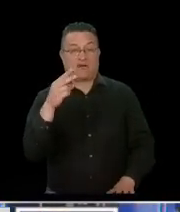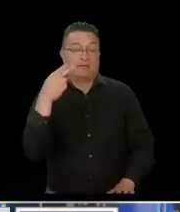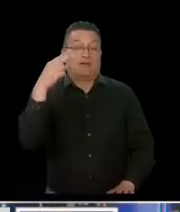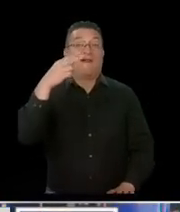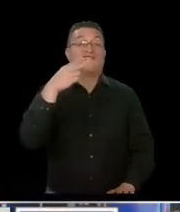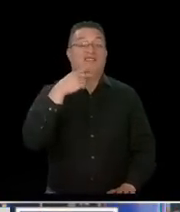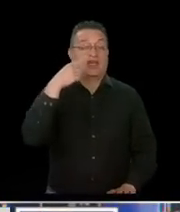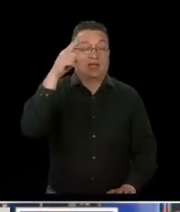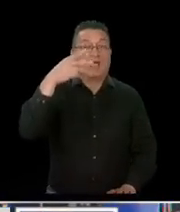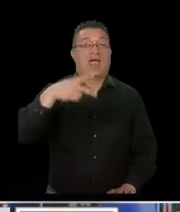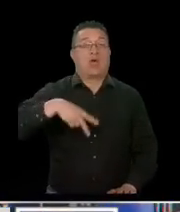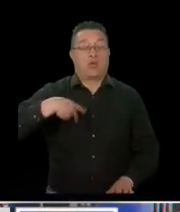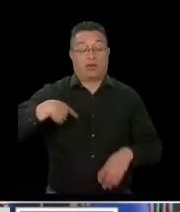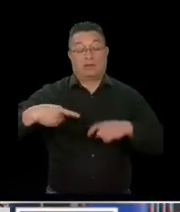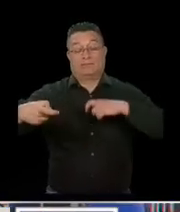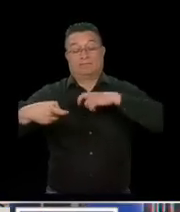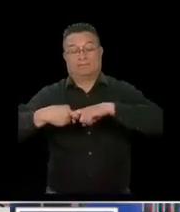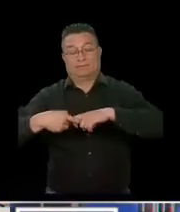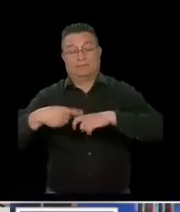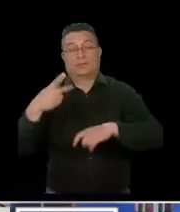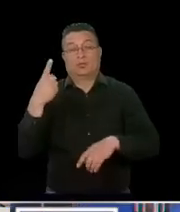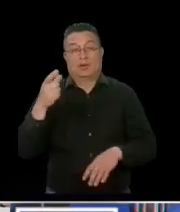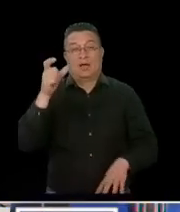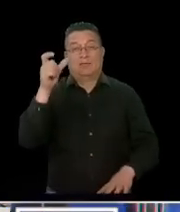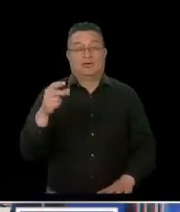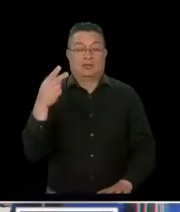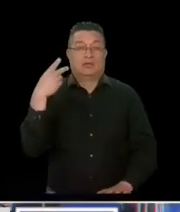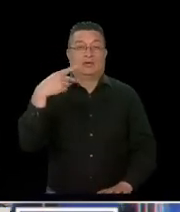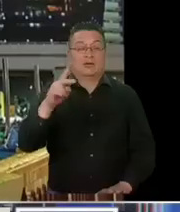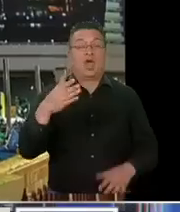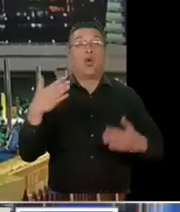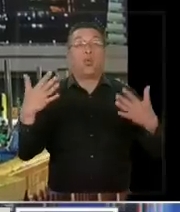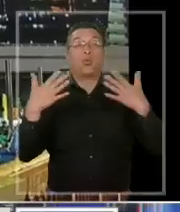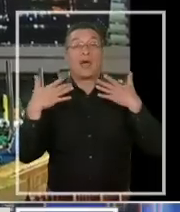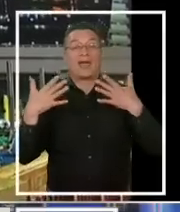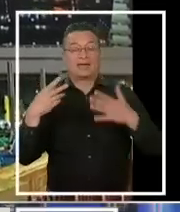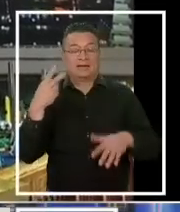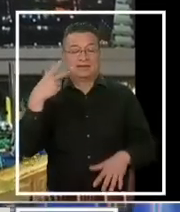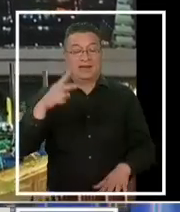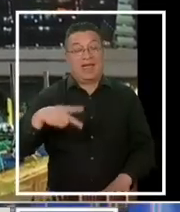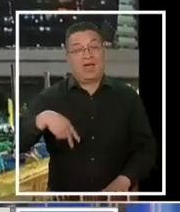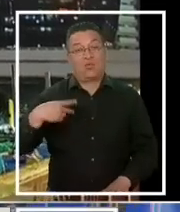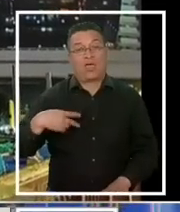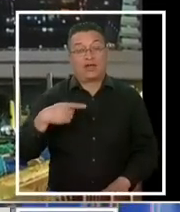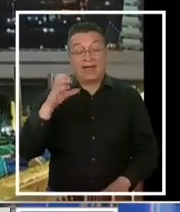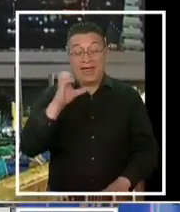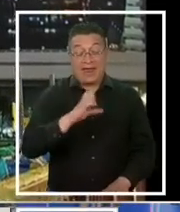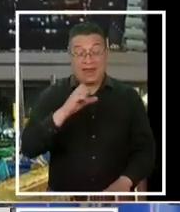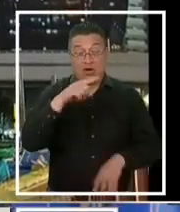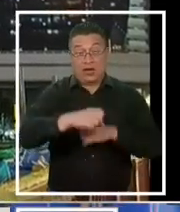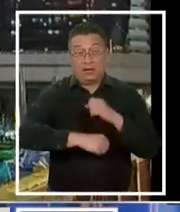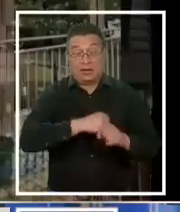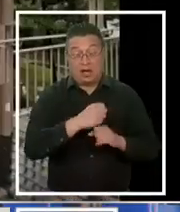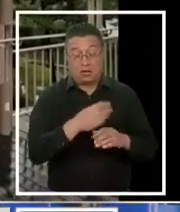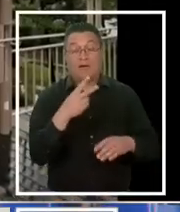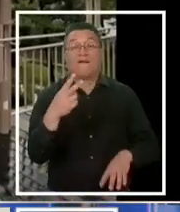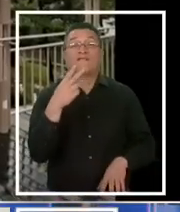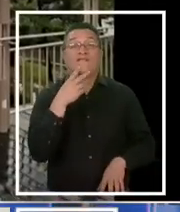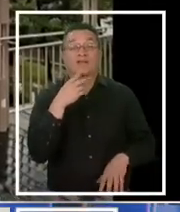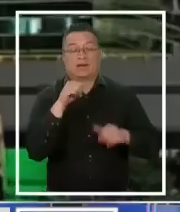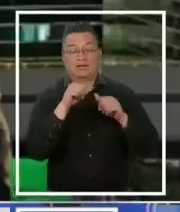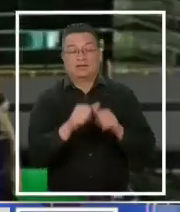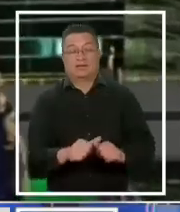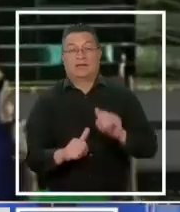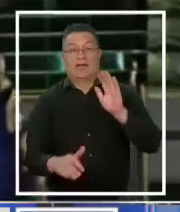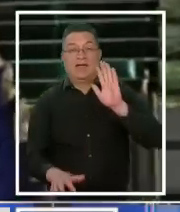si bien es chileno se casó con una Ciudadana de Guayaquil en Ecuador Por lo cual desde enero de este año se encontraba viviendo en